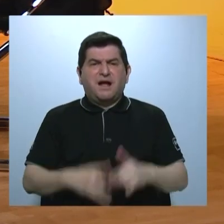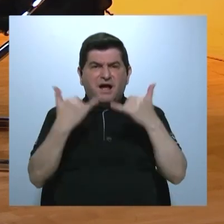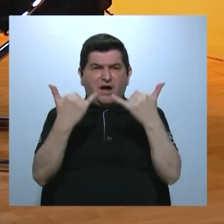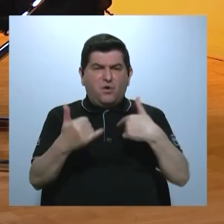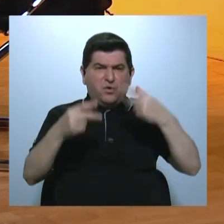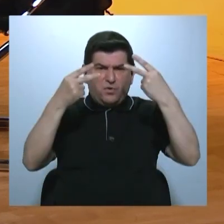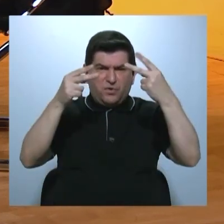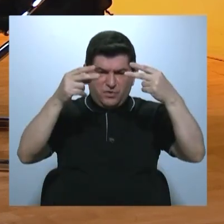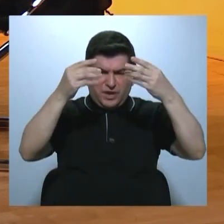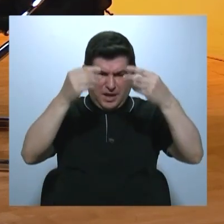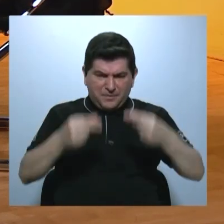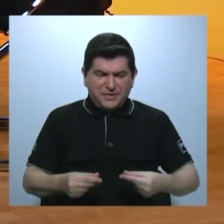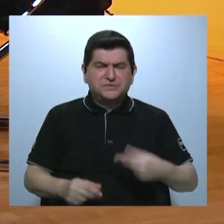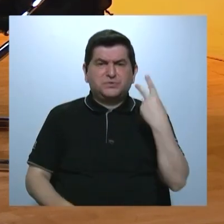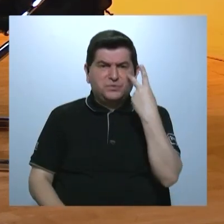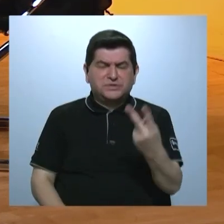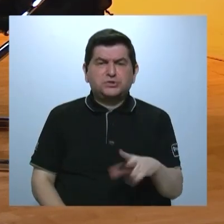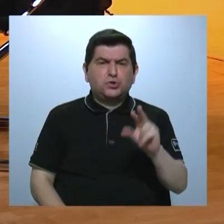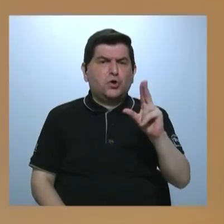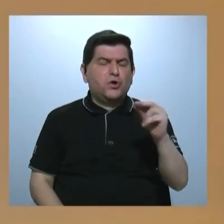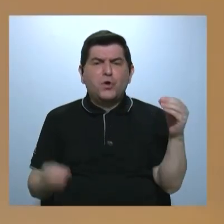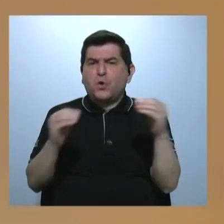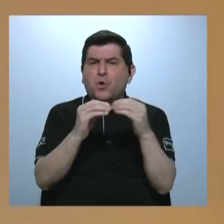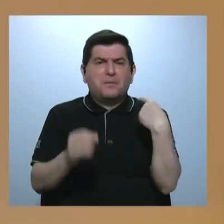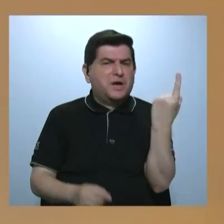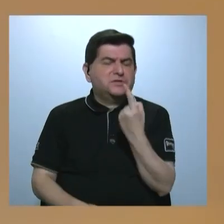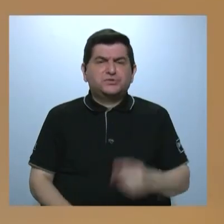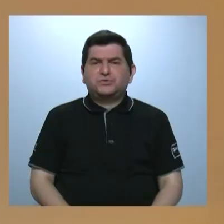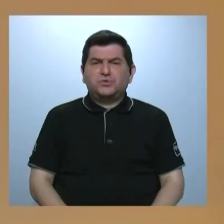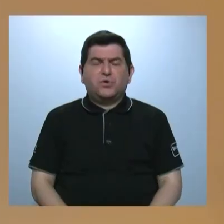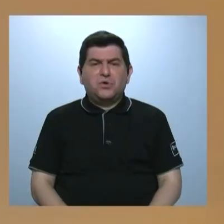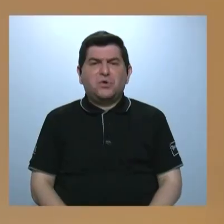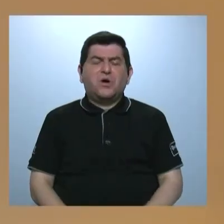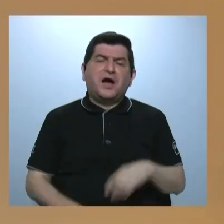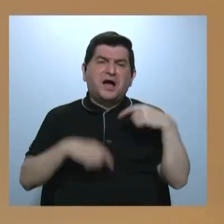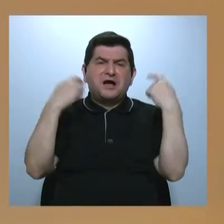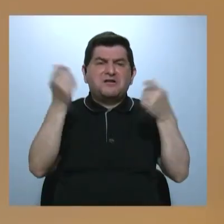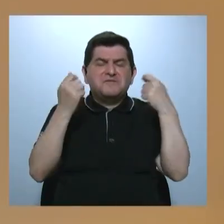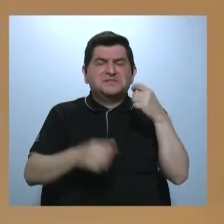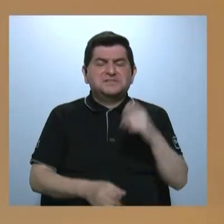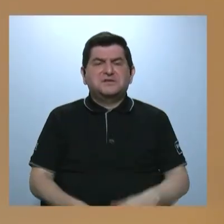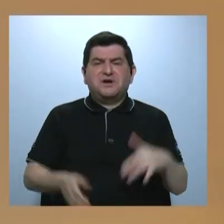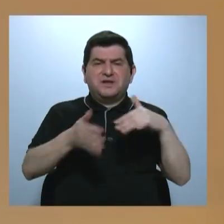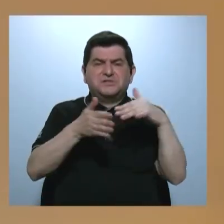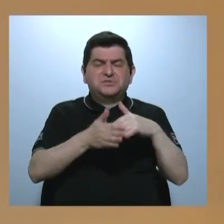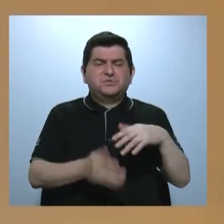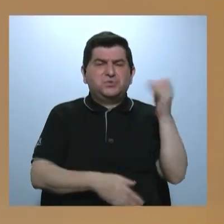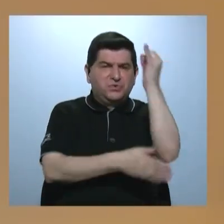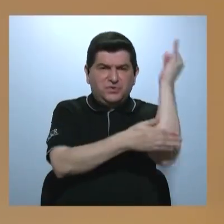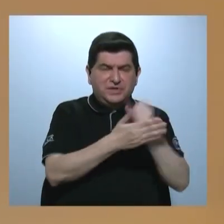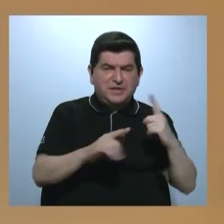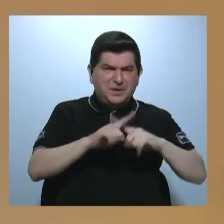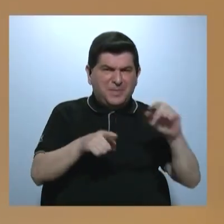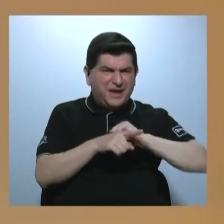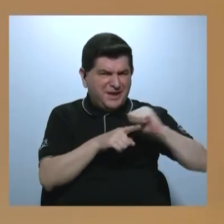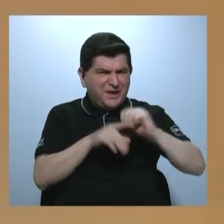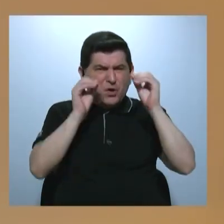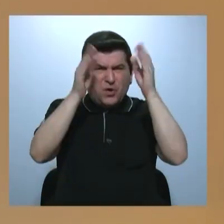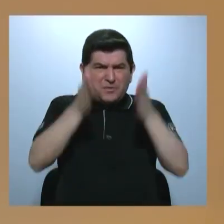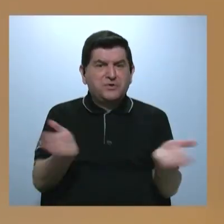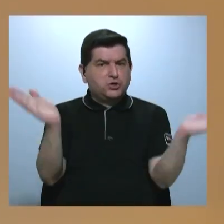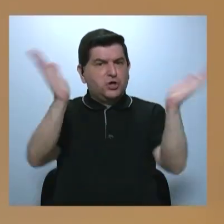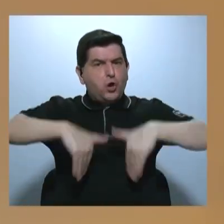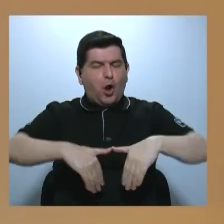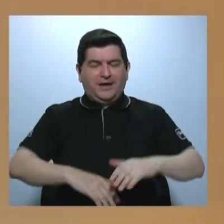en el presupuesto 2025, no hay más allá que presupuesto para Festival Estudiantil de las Artes y algunas otras actividades particulares, pero capacitación docente no hay